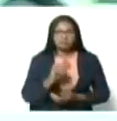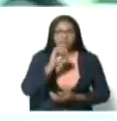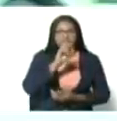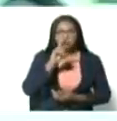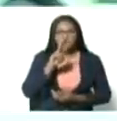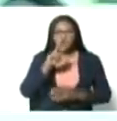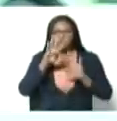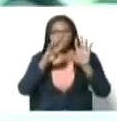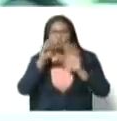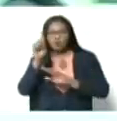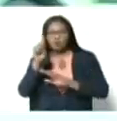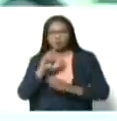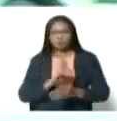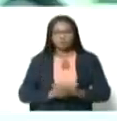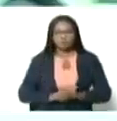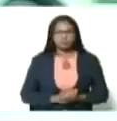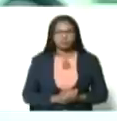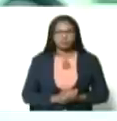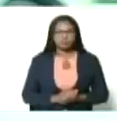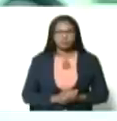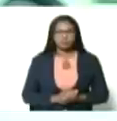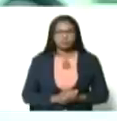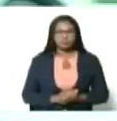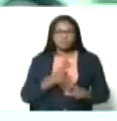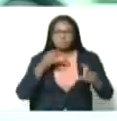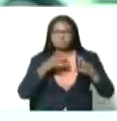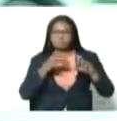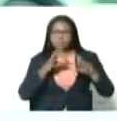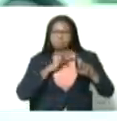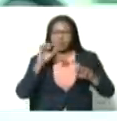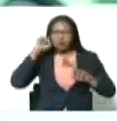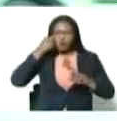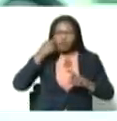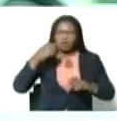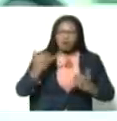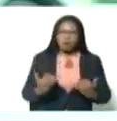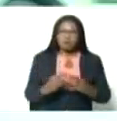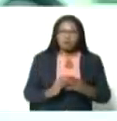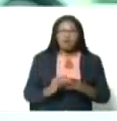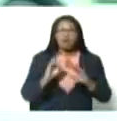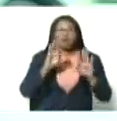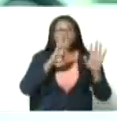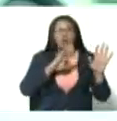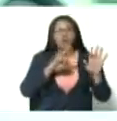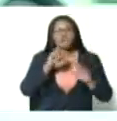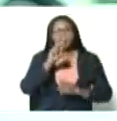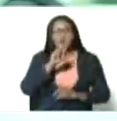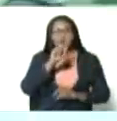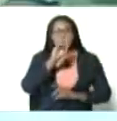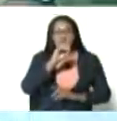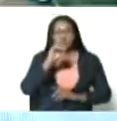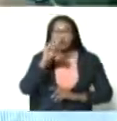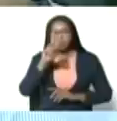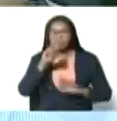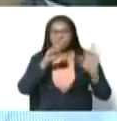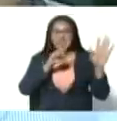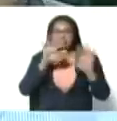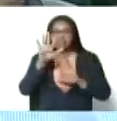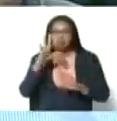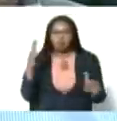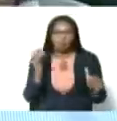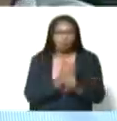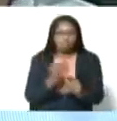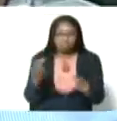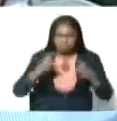0291. Mi carnet, me recordaba ahorita, es 910265. No lo encuentro, lo